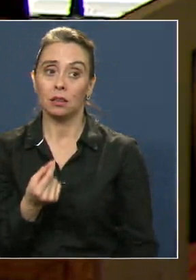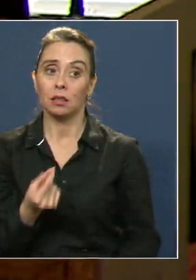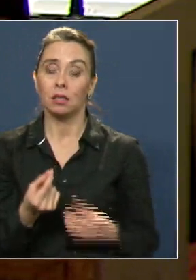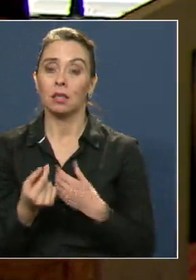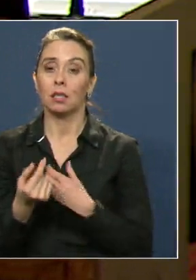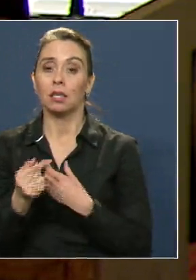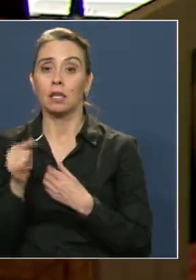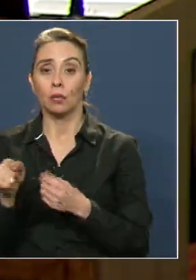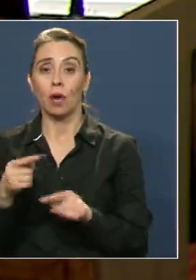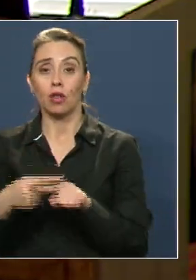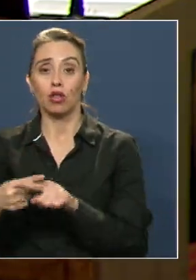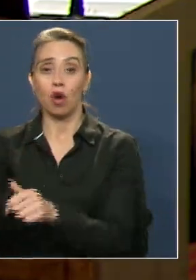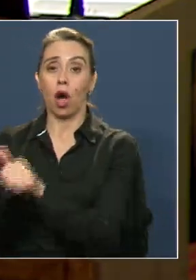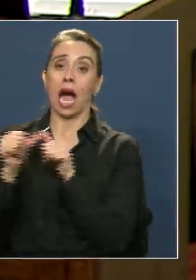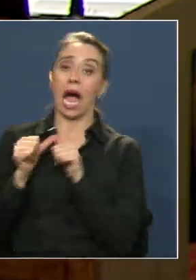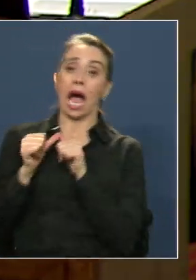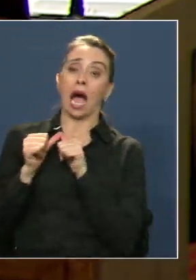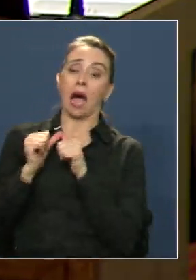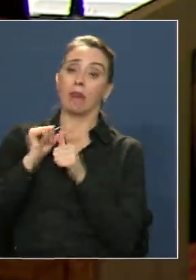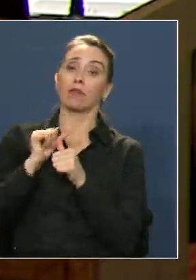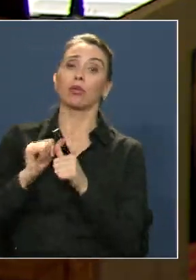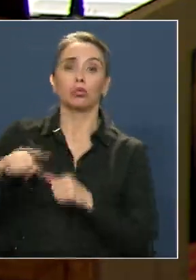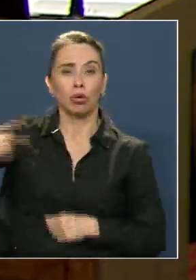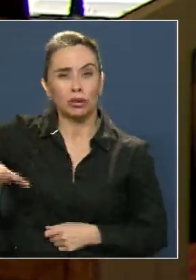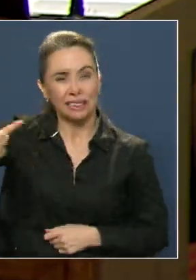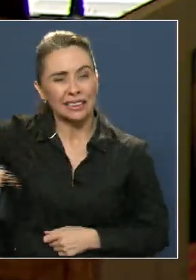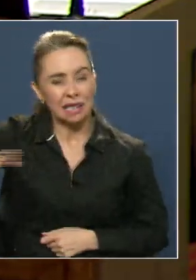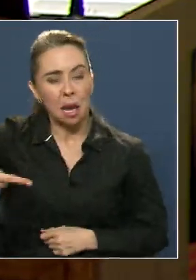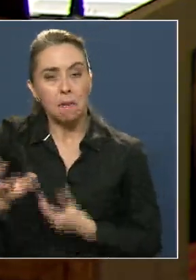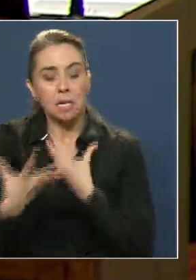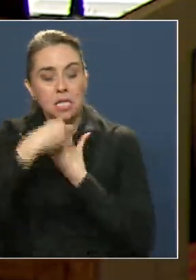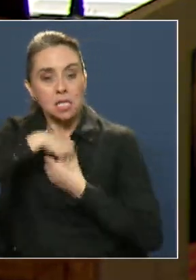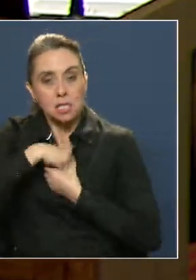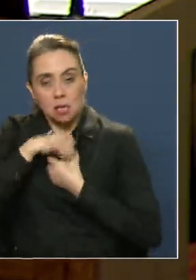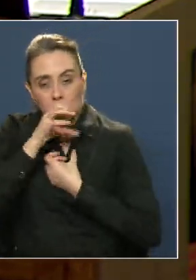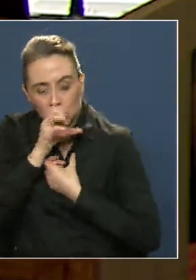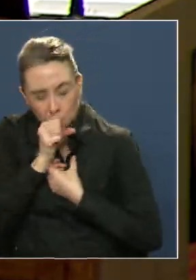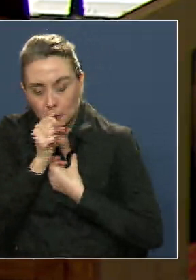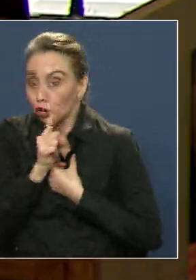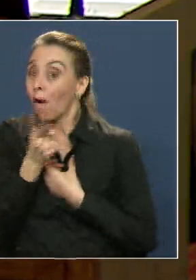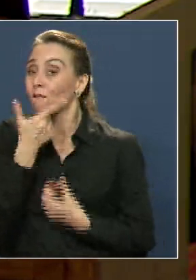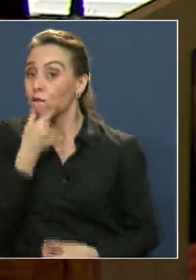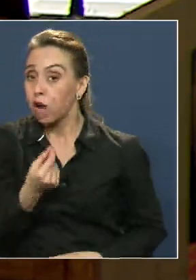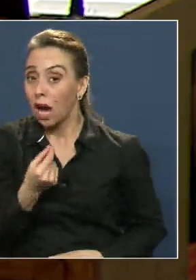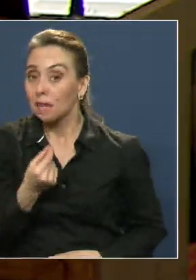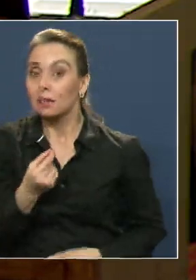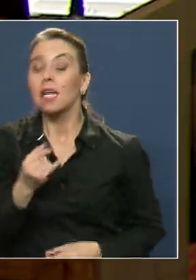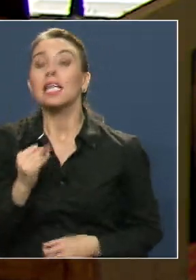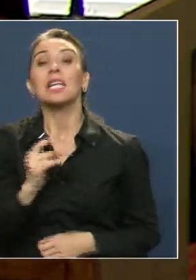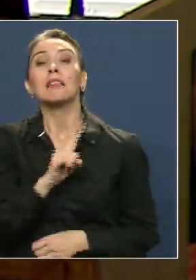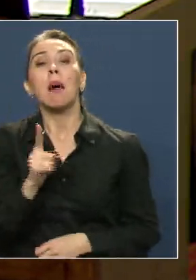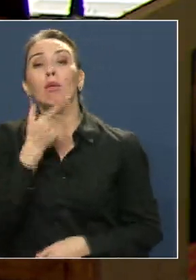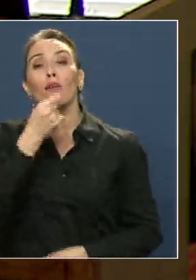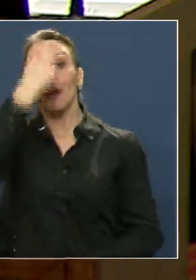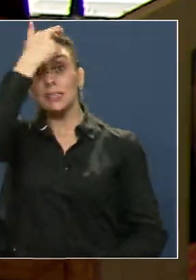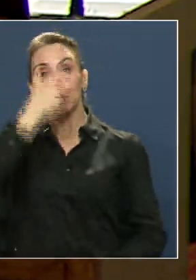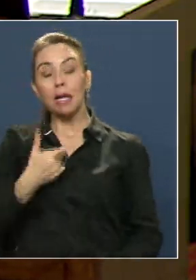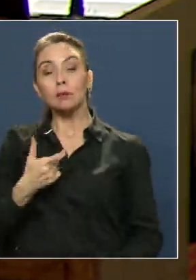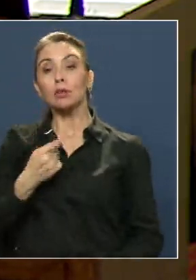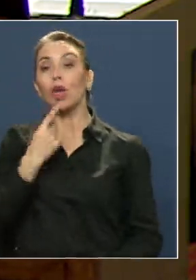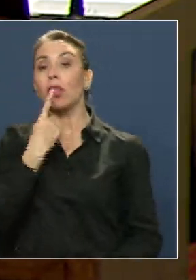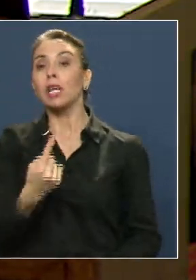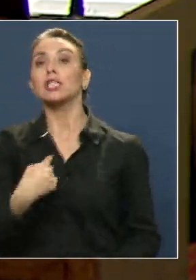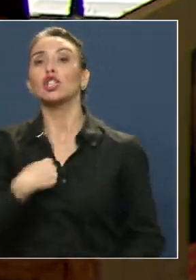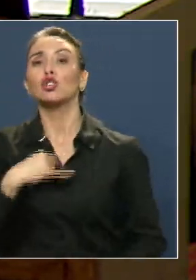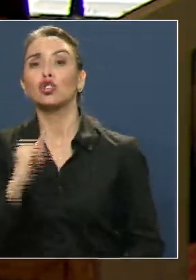sobrellevar estos casos de abuso, muchas veces sistemático, sino que tampoco es fácil asumirse como víctima. Las